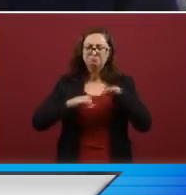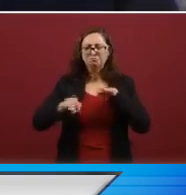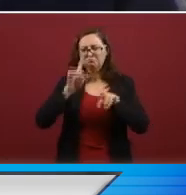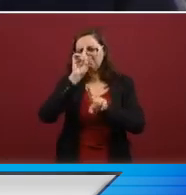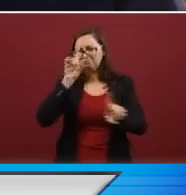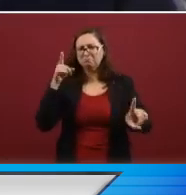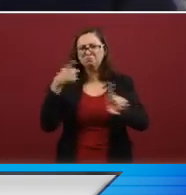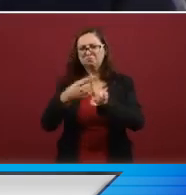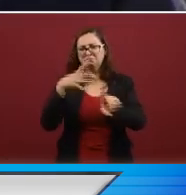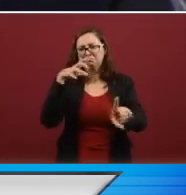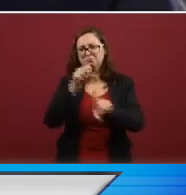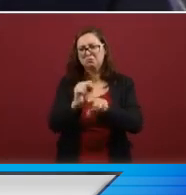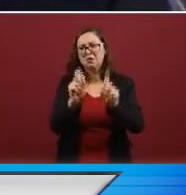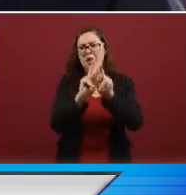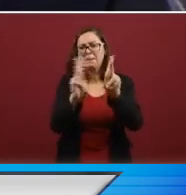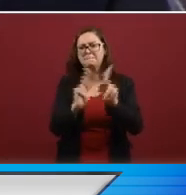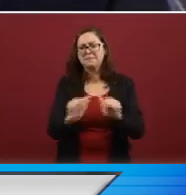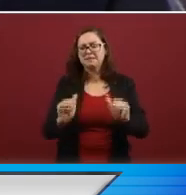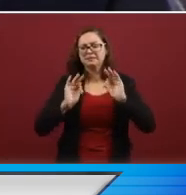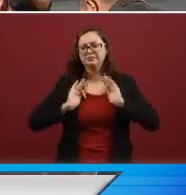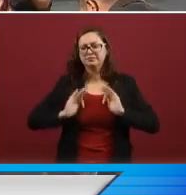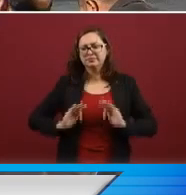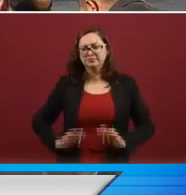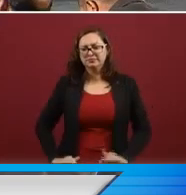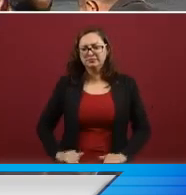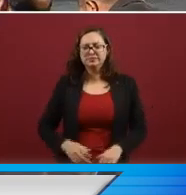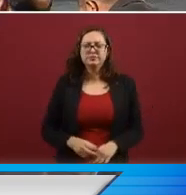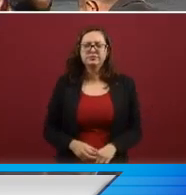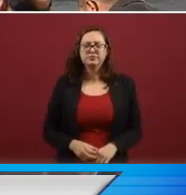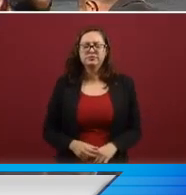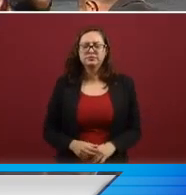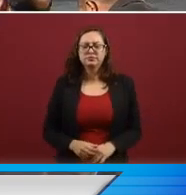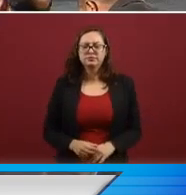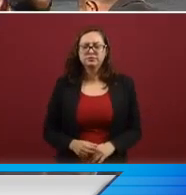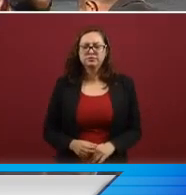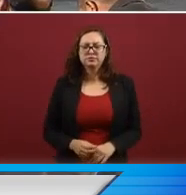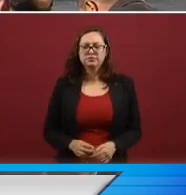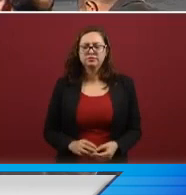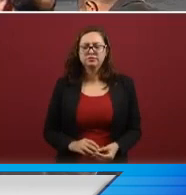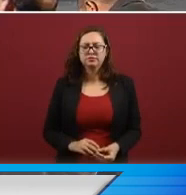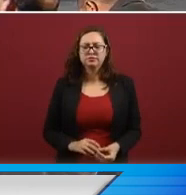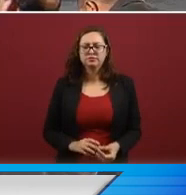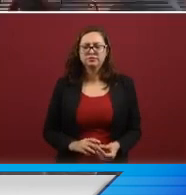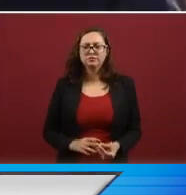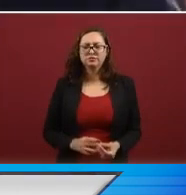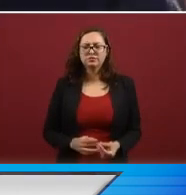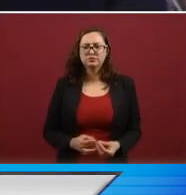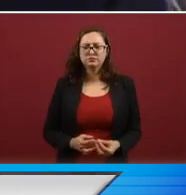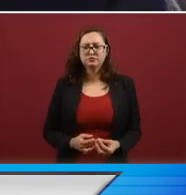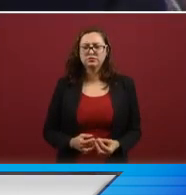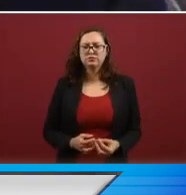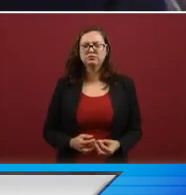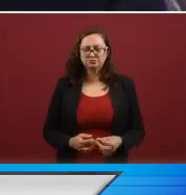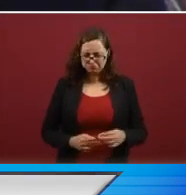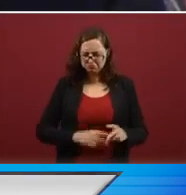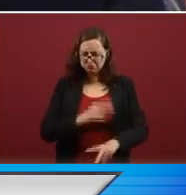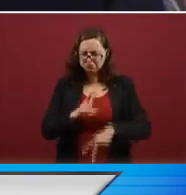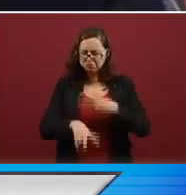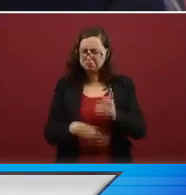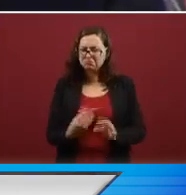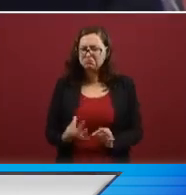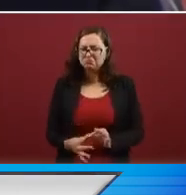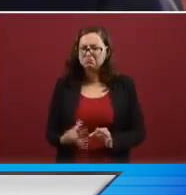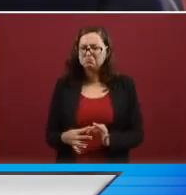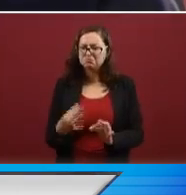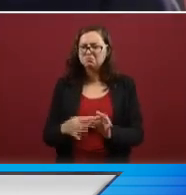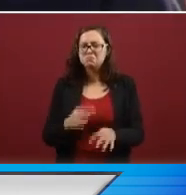haya paz, para que haya tranquilidad. Ante el alza de la actividad delictiva de la Ciudad de México, lamenta mucho los acontecimientos y se trabaja